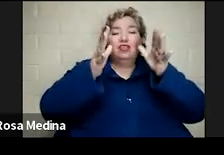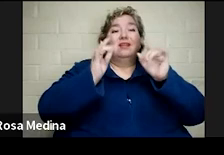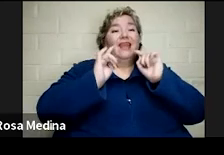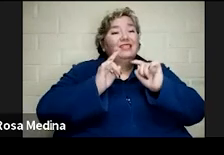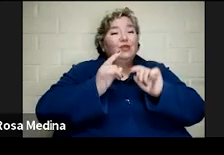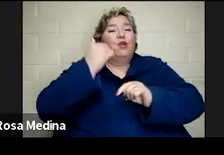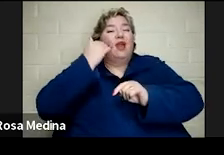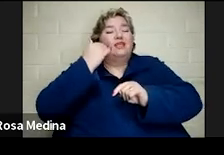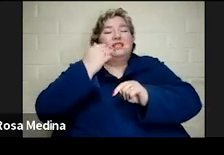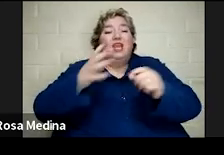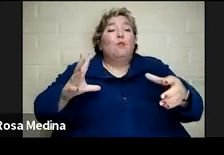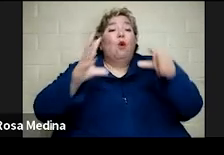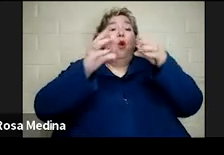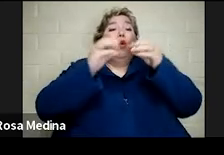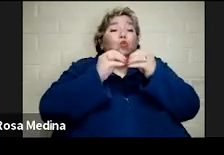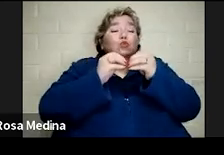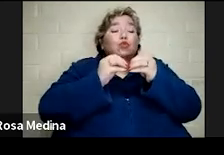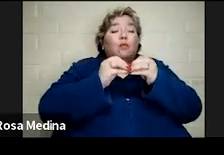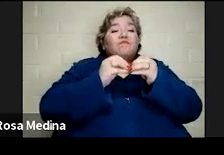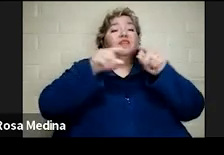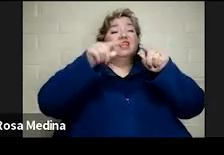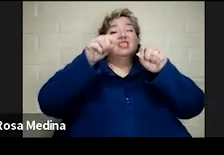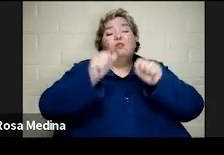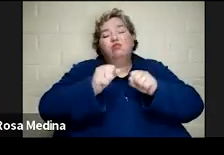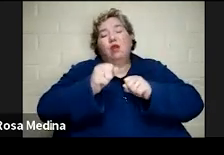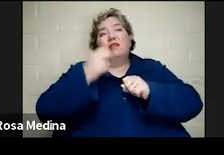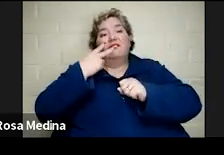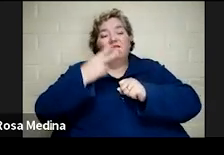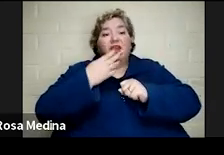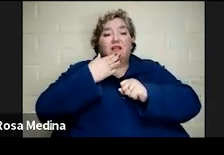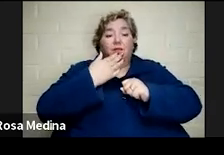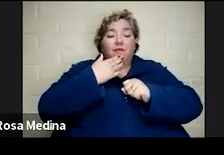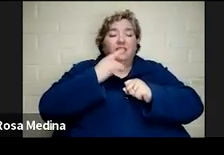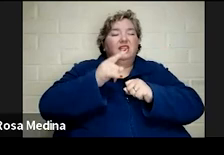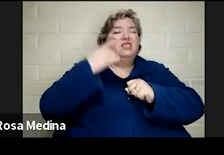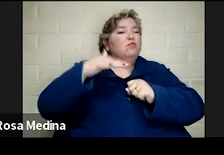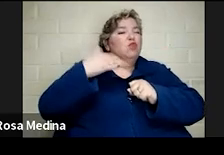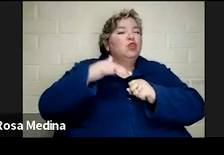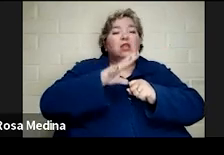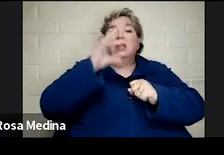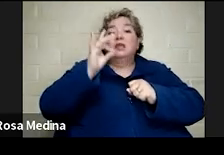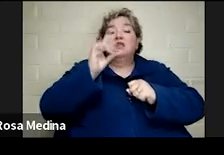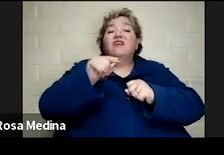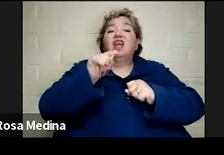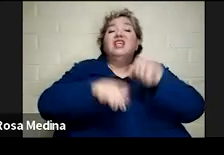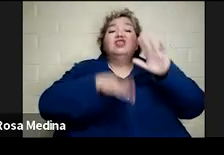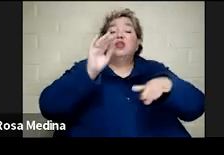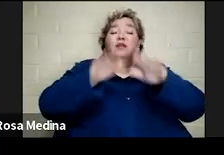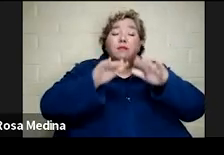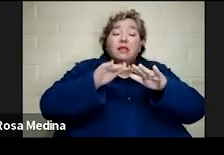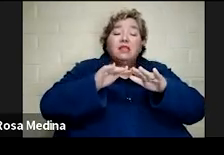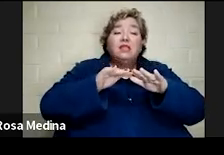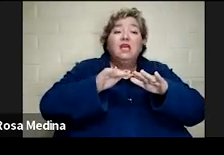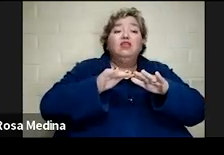comúnmente juntas y pueden haber estas comorbilidades, y es muy importante identificarlas porque dependiendo de esas comorbilidades y de